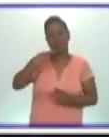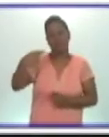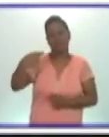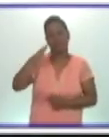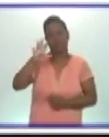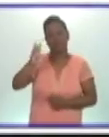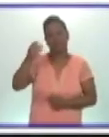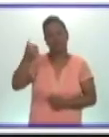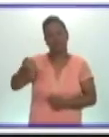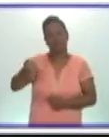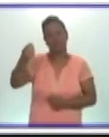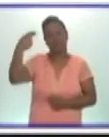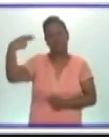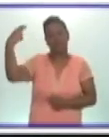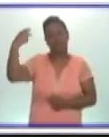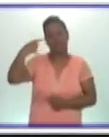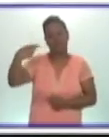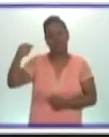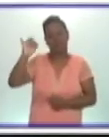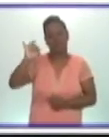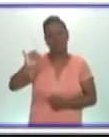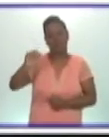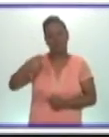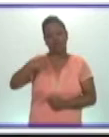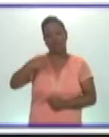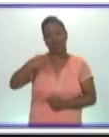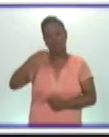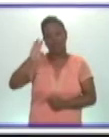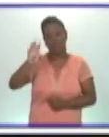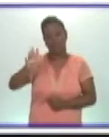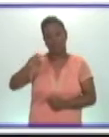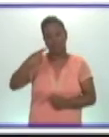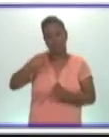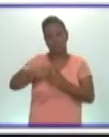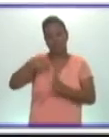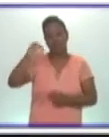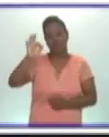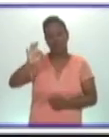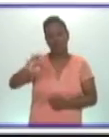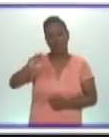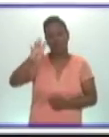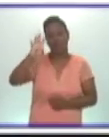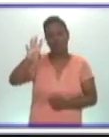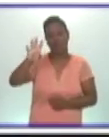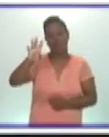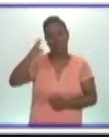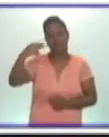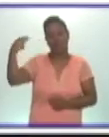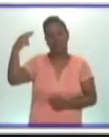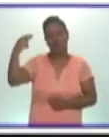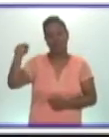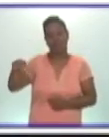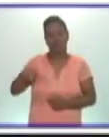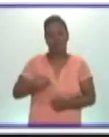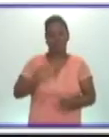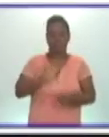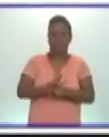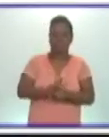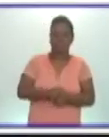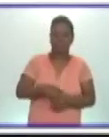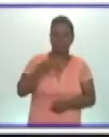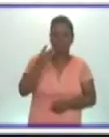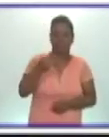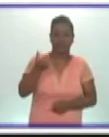Empiezo con los términos semejantes en orden alfabético, los cuadráticos primero. Así que empiezo, 3a cuadrada menos